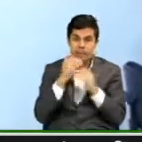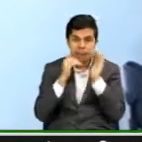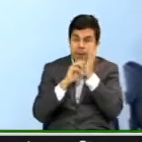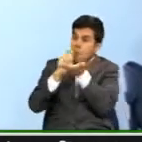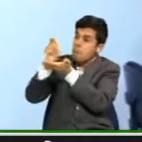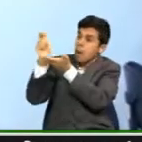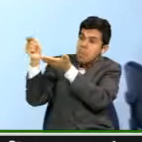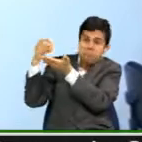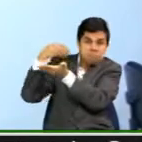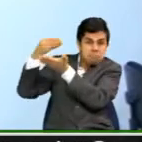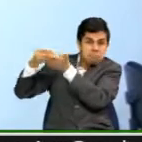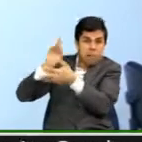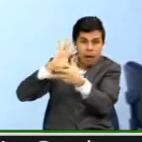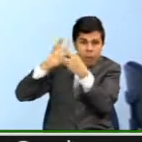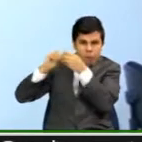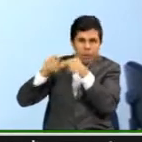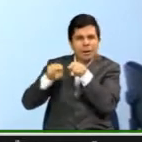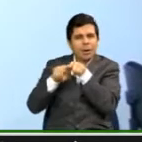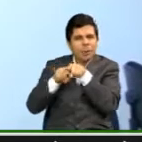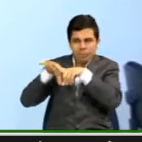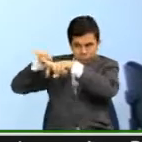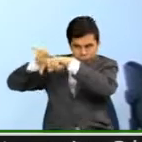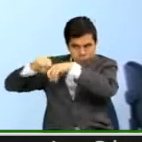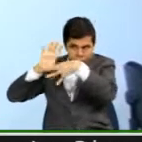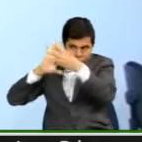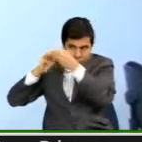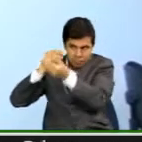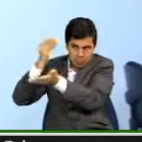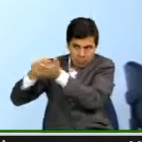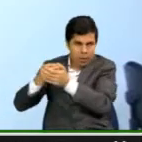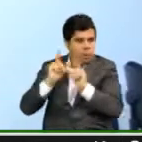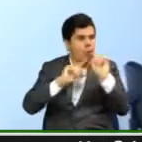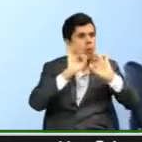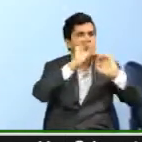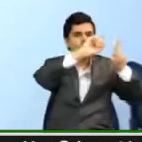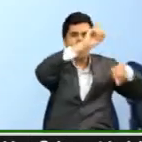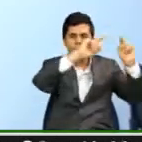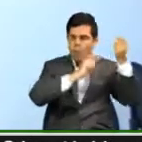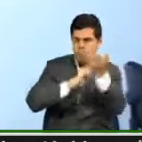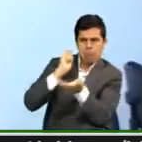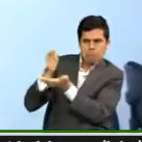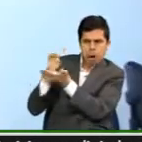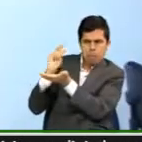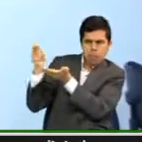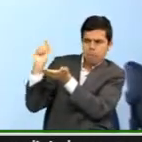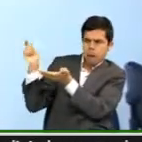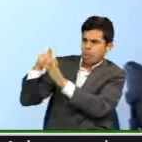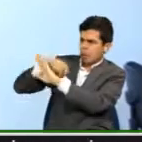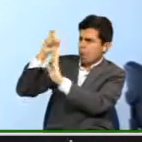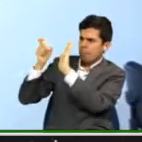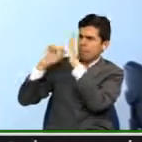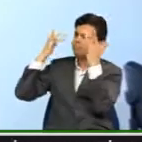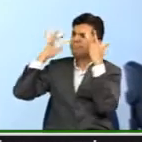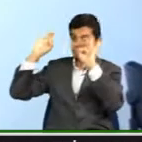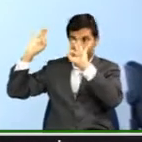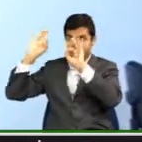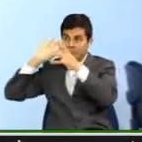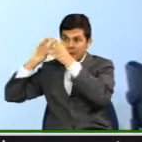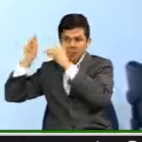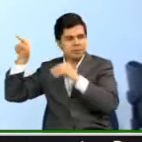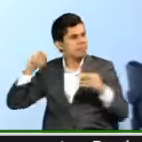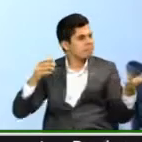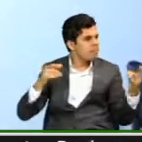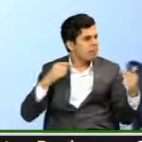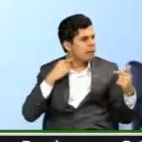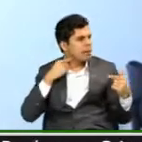valores como anticipos o algunos que ya han cancelado en su totalidad los proveedores en Venezuela, estos proveedores pues de